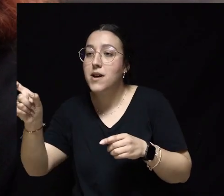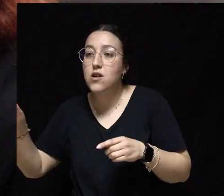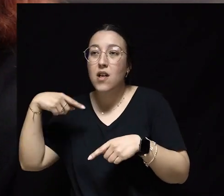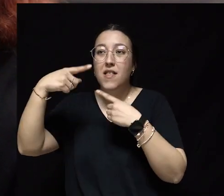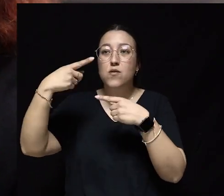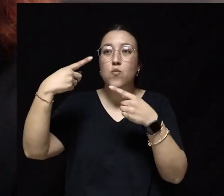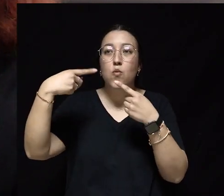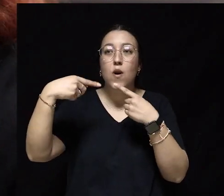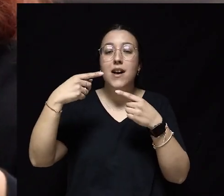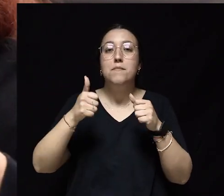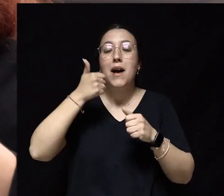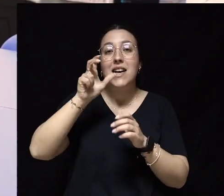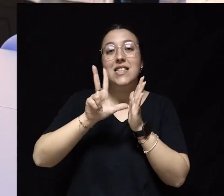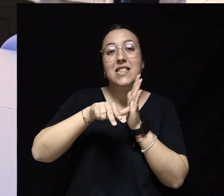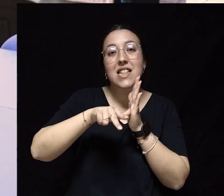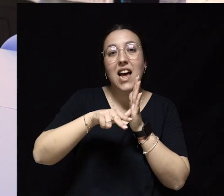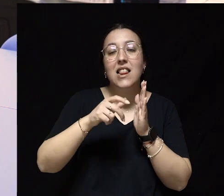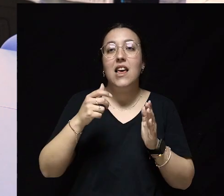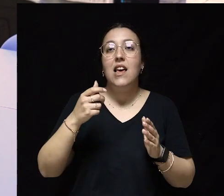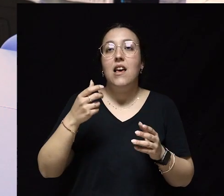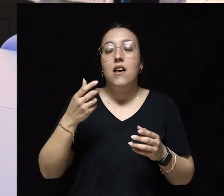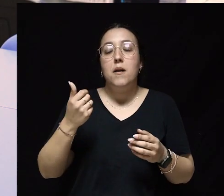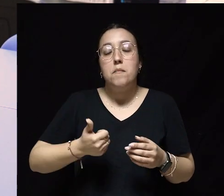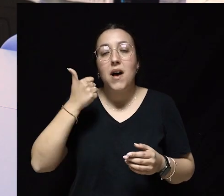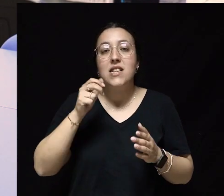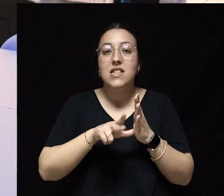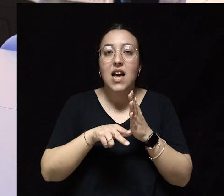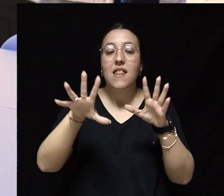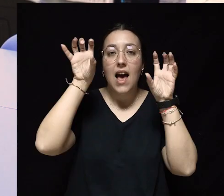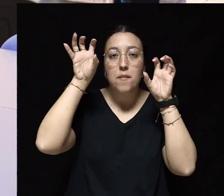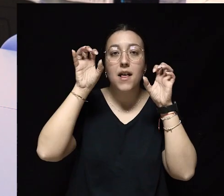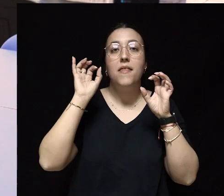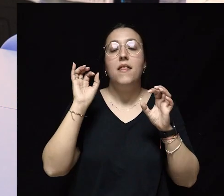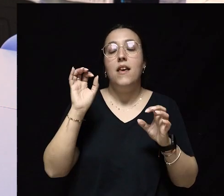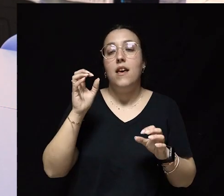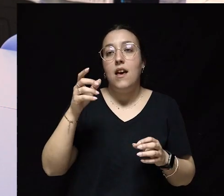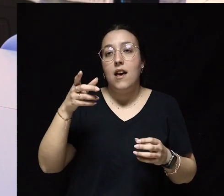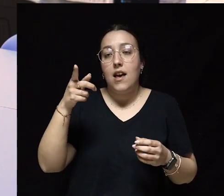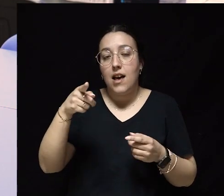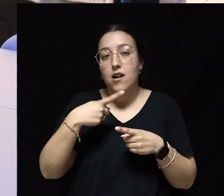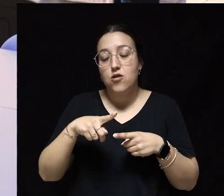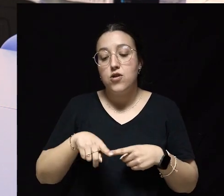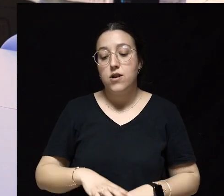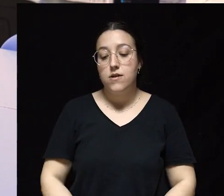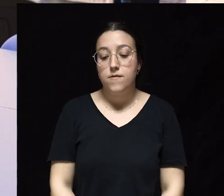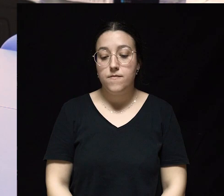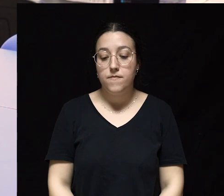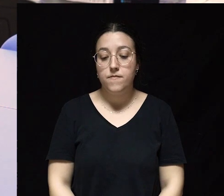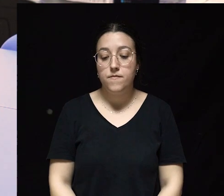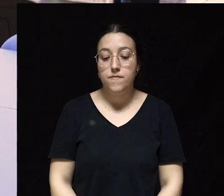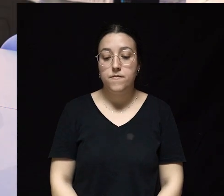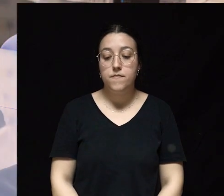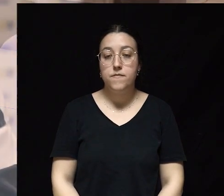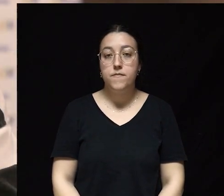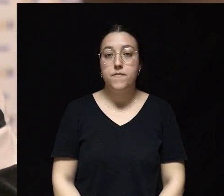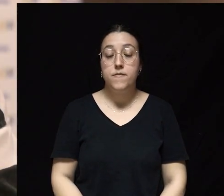habilidades se desarrollen en ese momento. Entonces, luego hay que incorporarlas de alguna manera en la siguiente etapa y eso ya dificulta ese